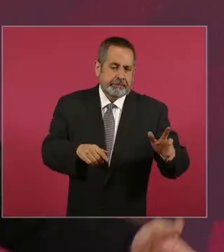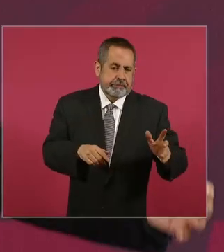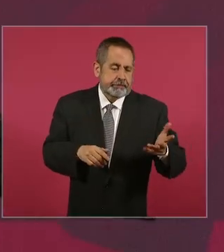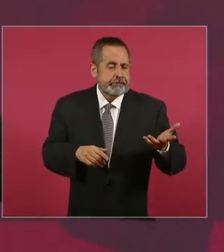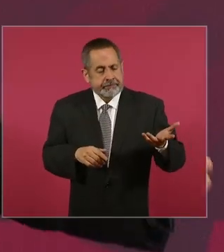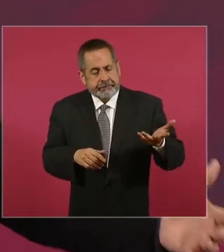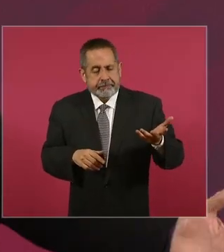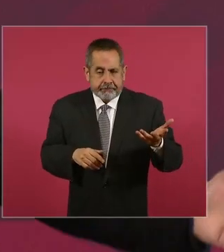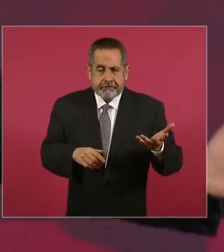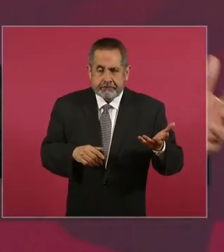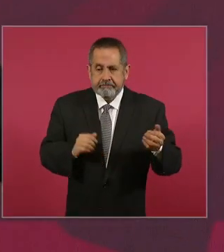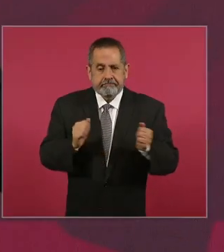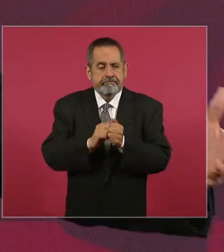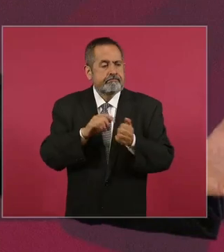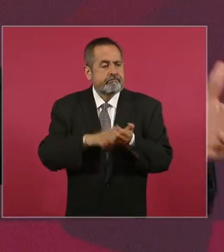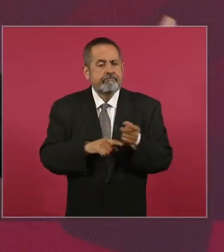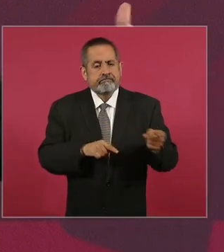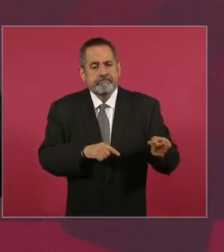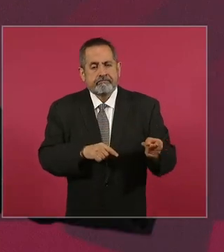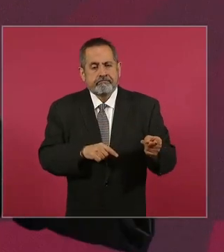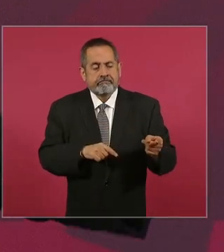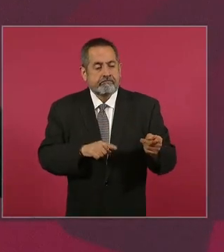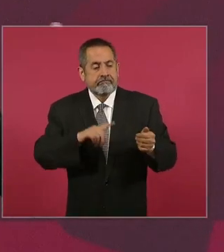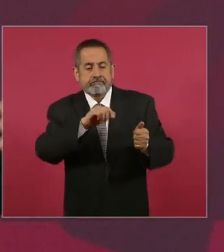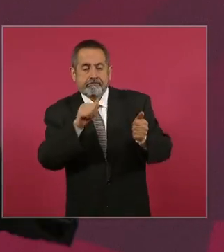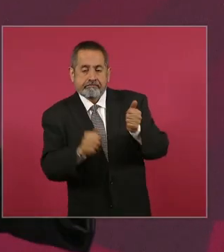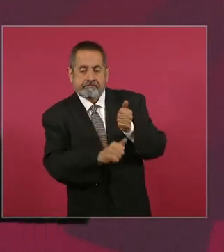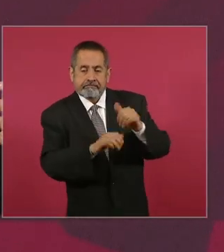con todo un aparato